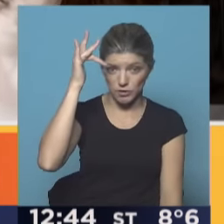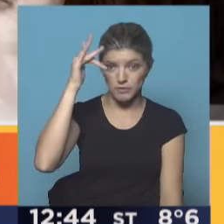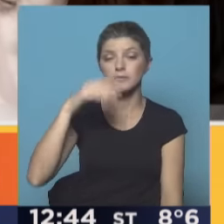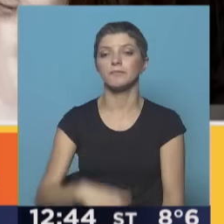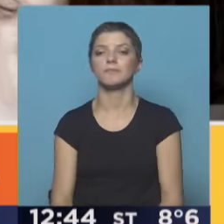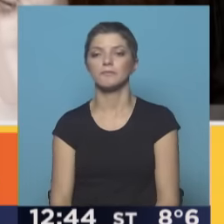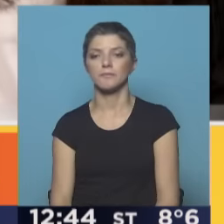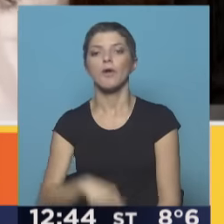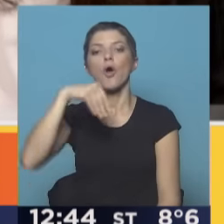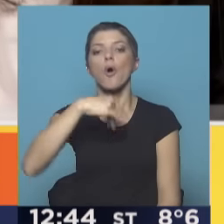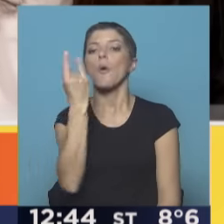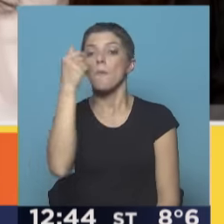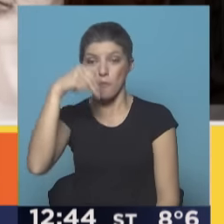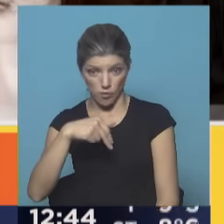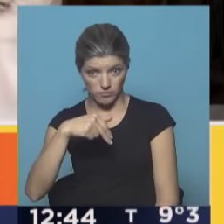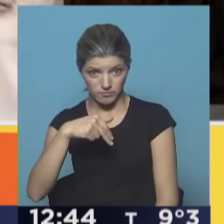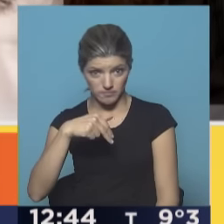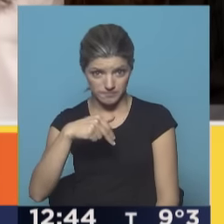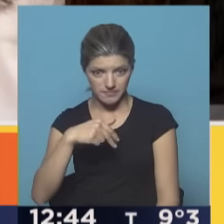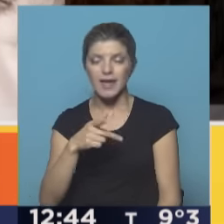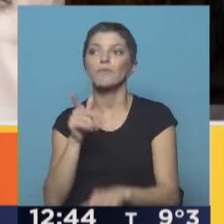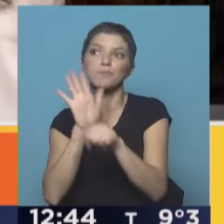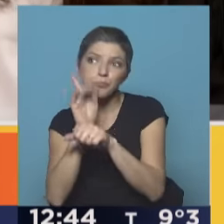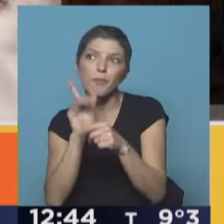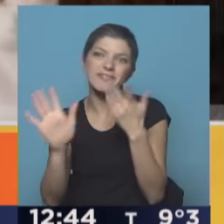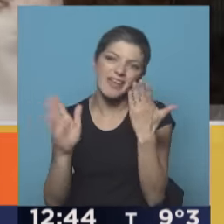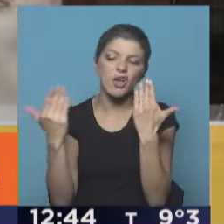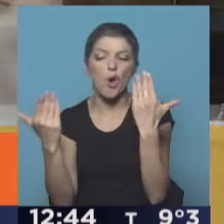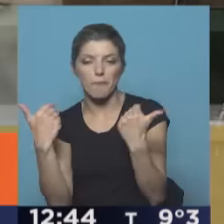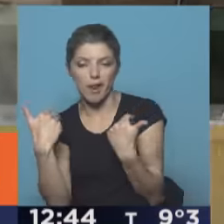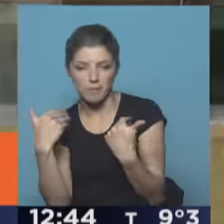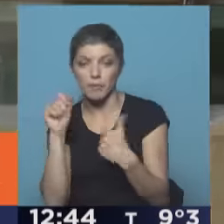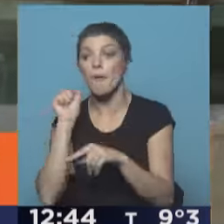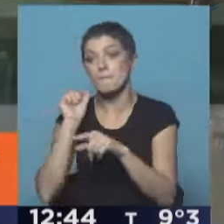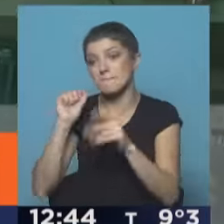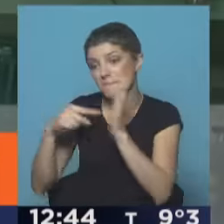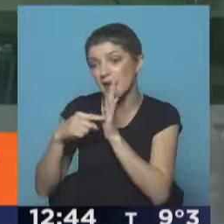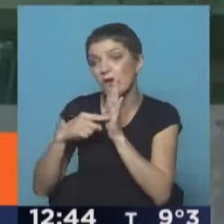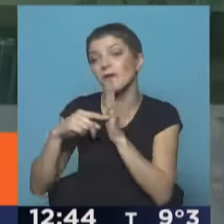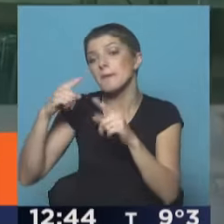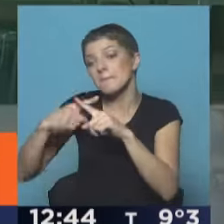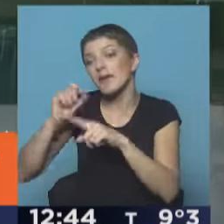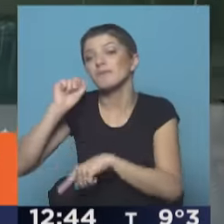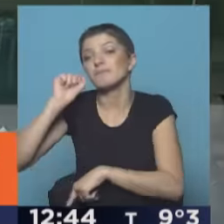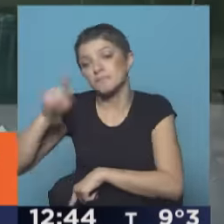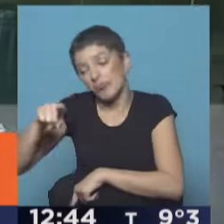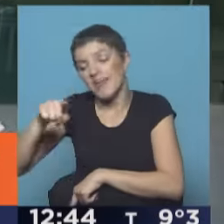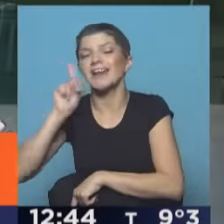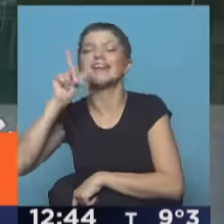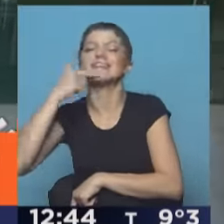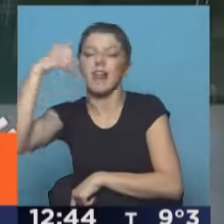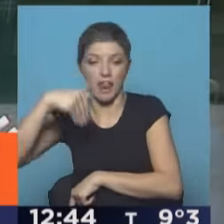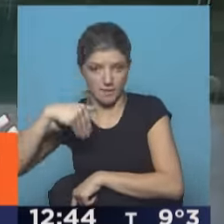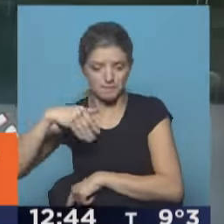mo es es Alo es Es la versión islámica de esto pero no queda muy claro no lo cierto Es que su